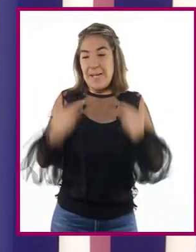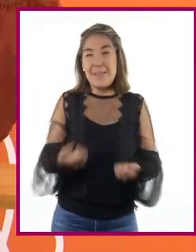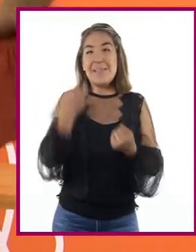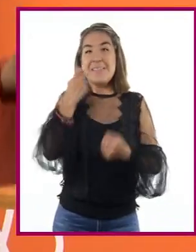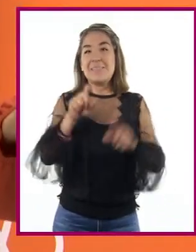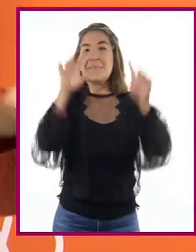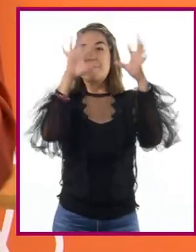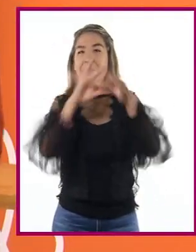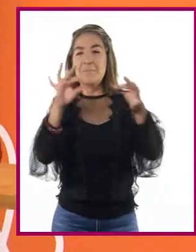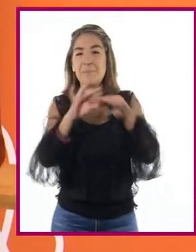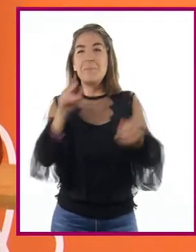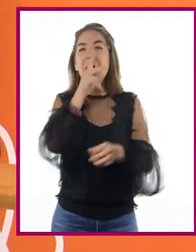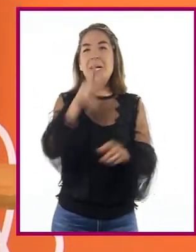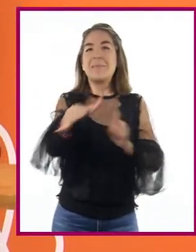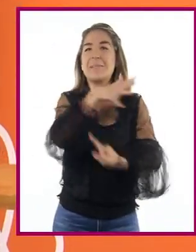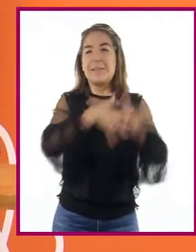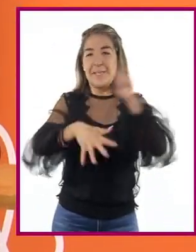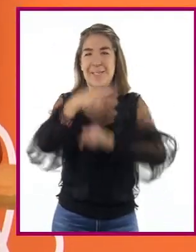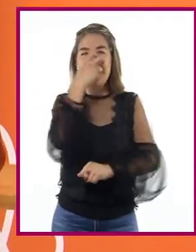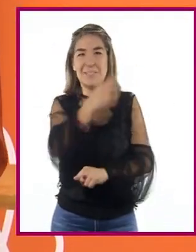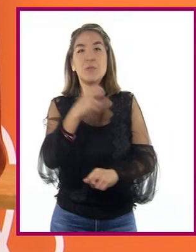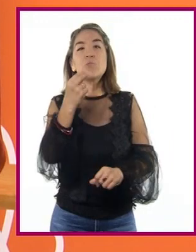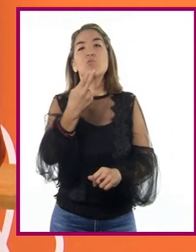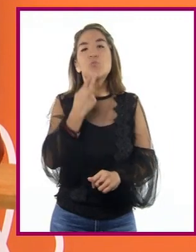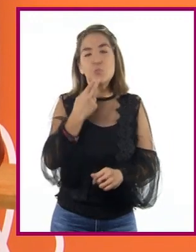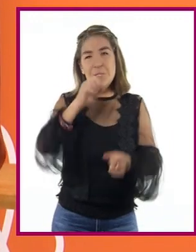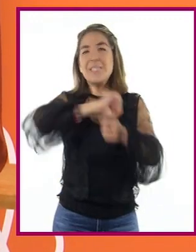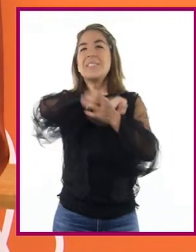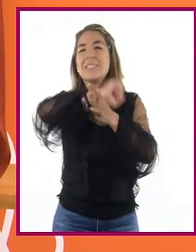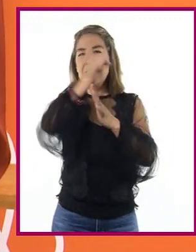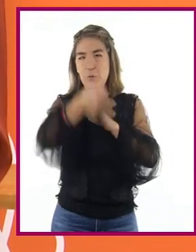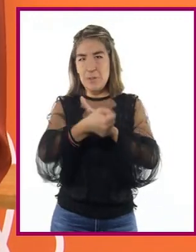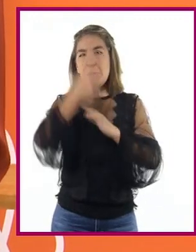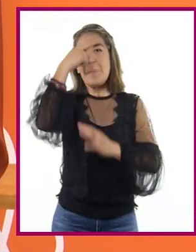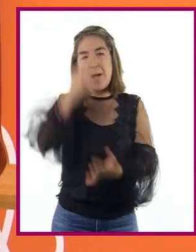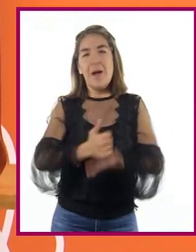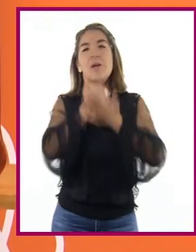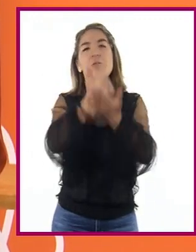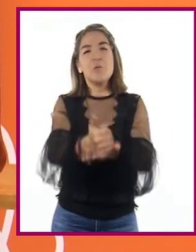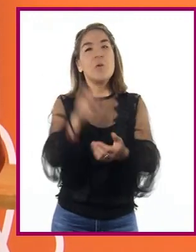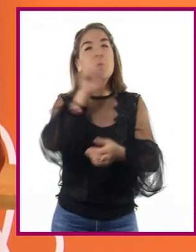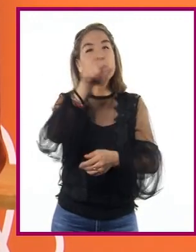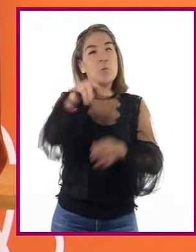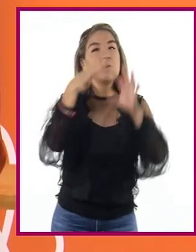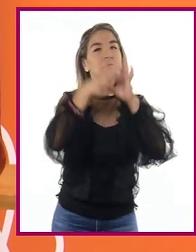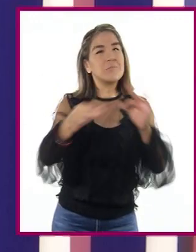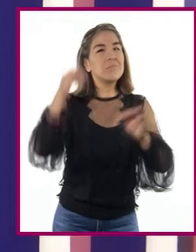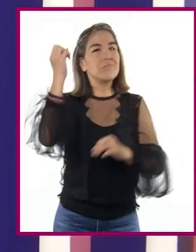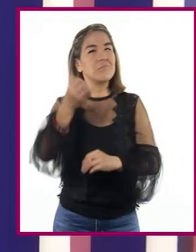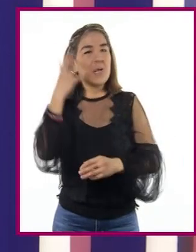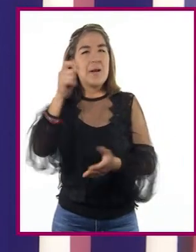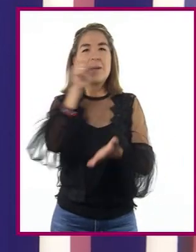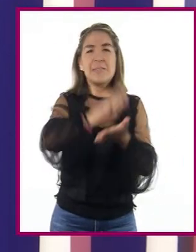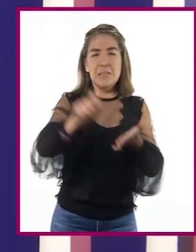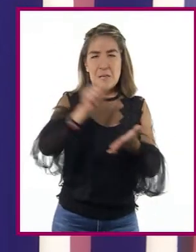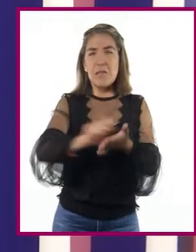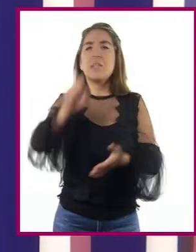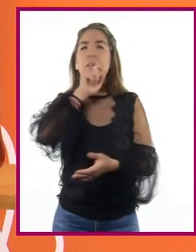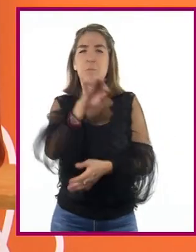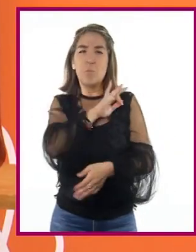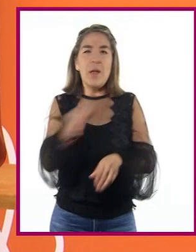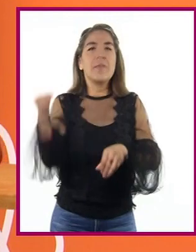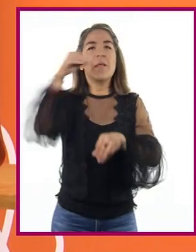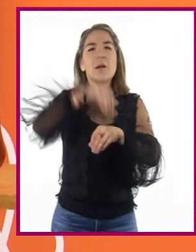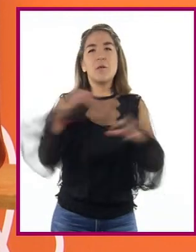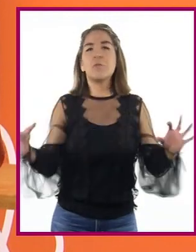contexto. Tienes razón, el uso de sinónimos es de mucha ayuda al momento de hablar o redactar. También podemos agregar